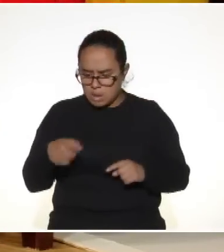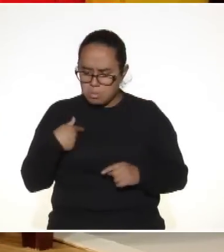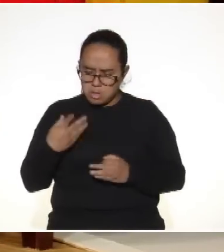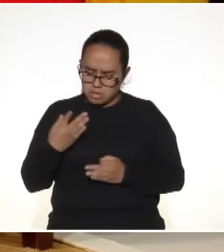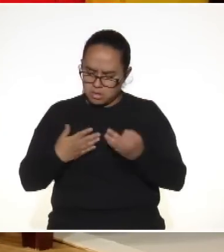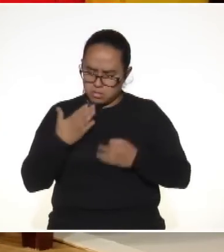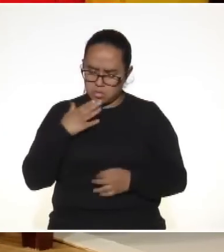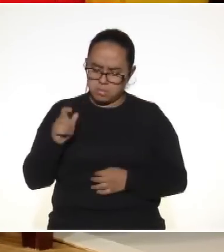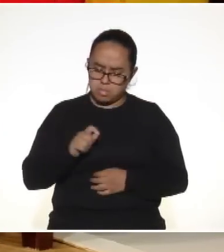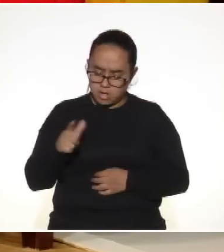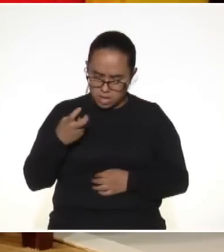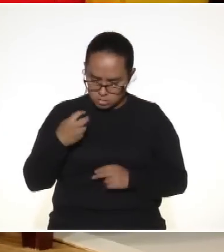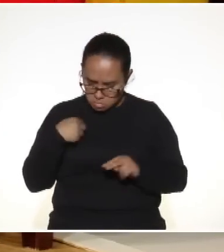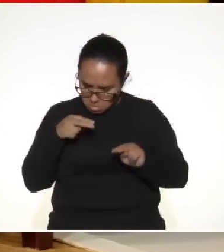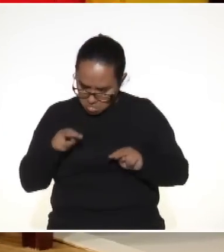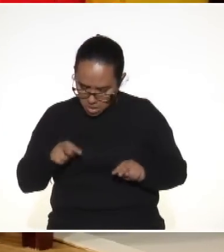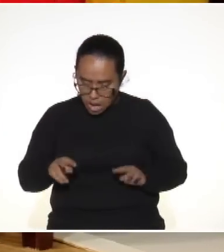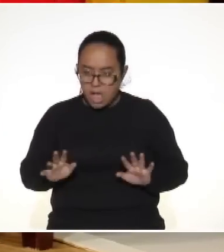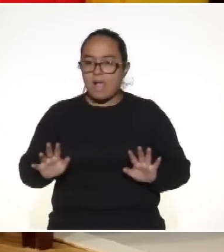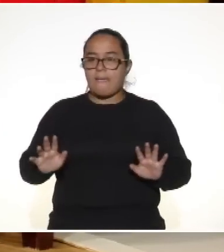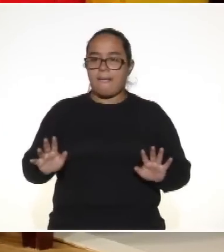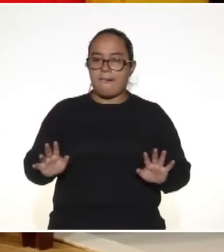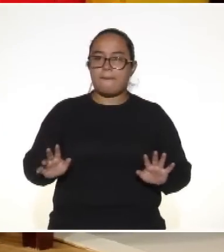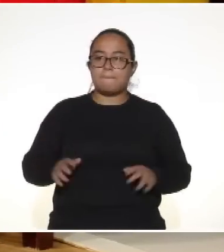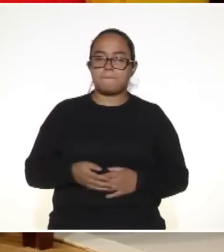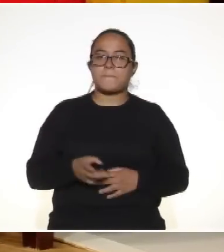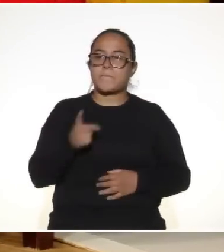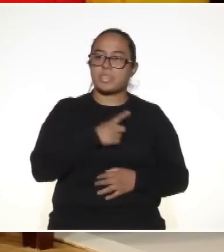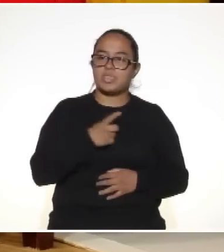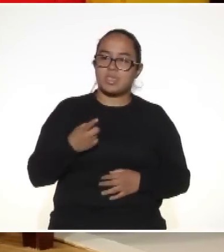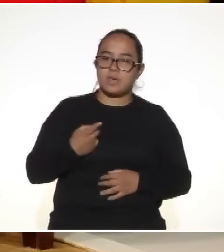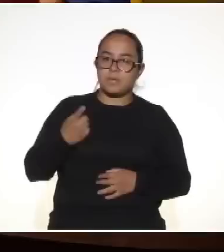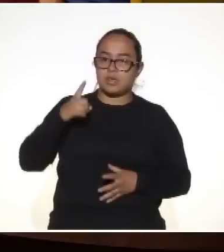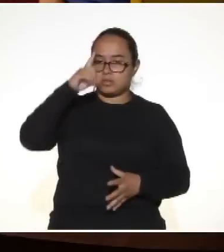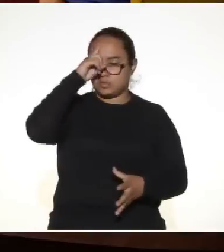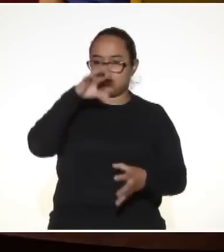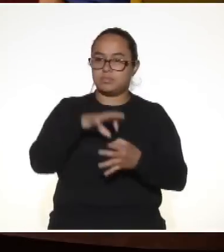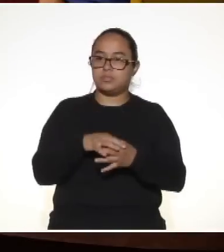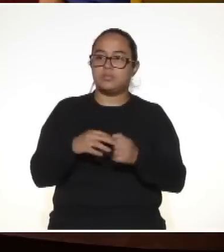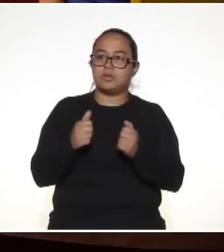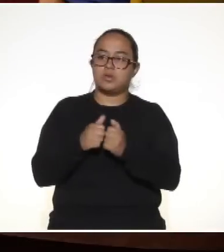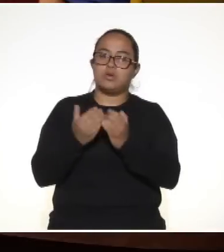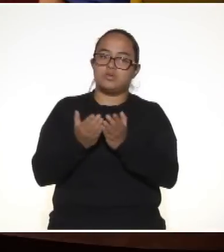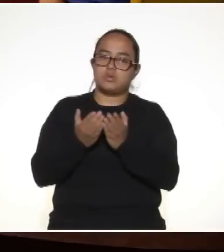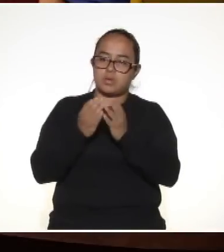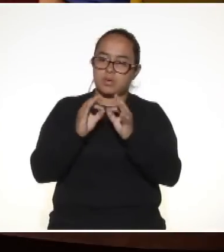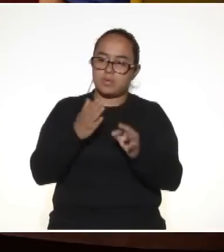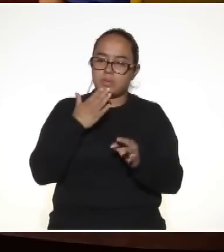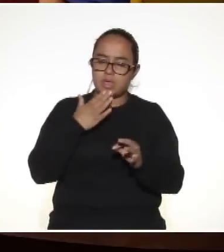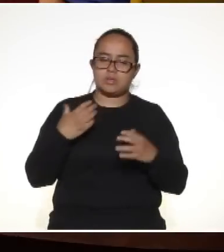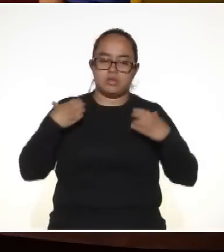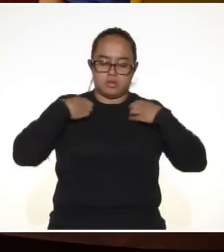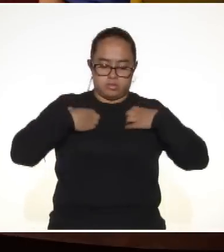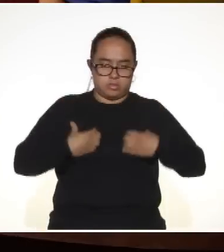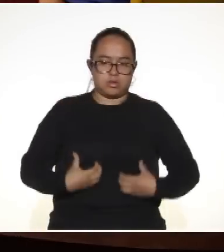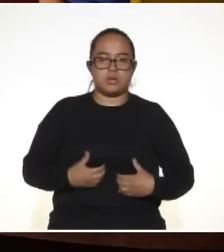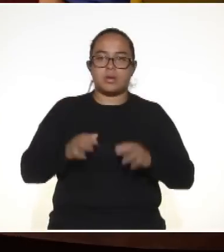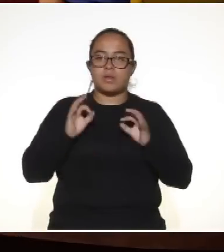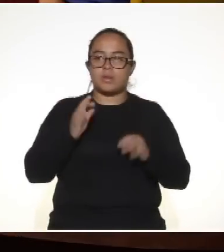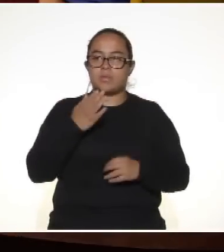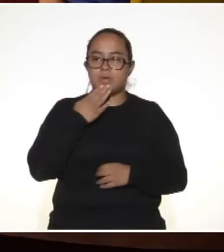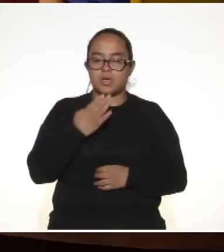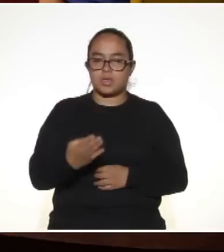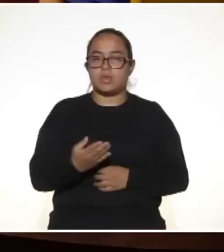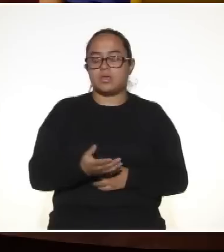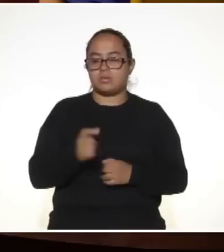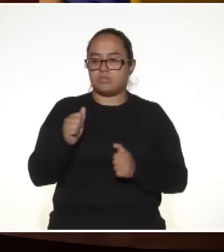súper profesionales, etcétera. Sí. Luego Oye, lo que barato sale que peor. tenga lógica lo que ven, una buena embarcación, buenos chalecos, que hablen Oye,